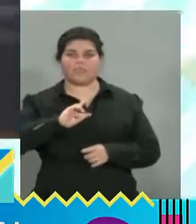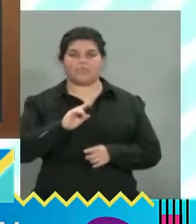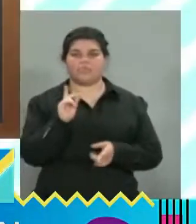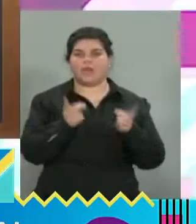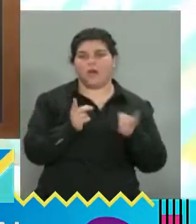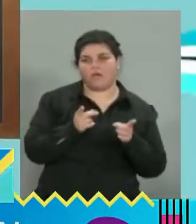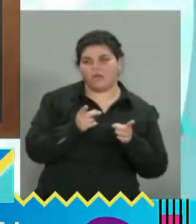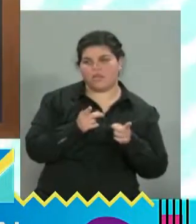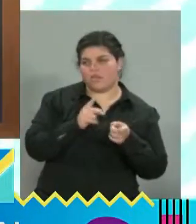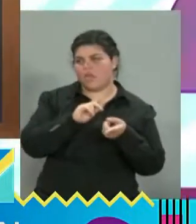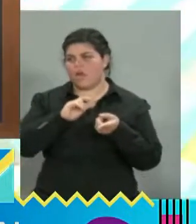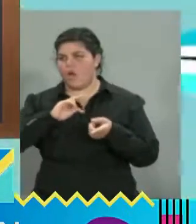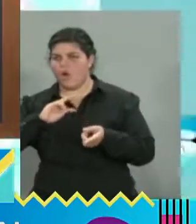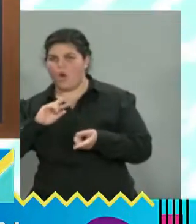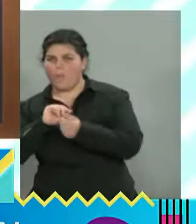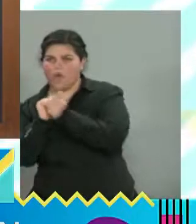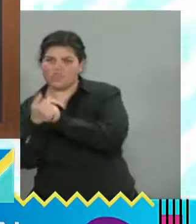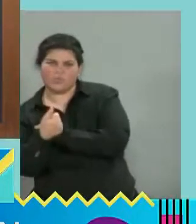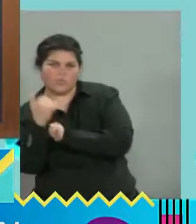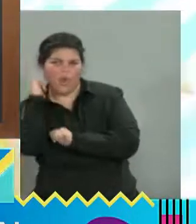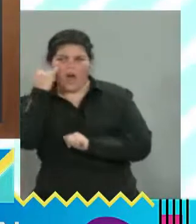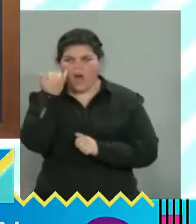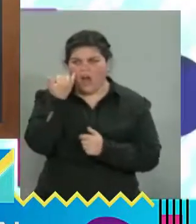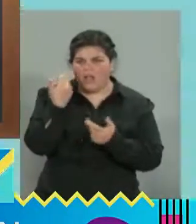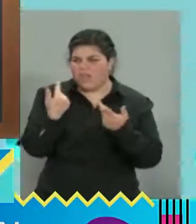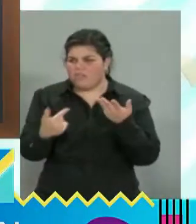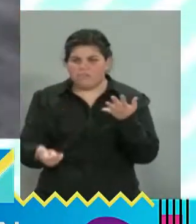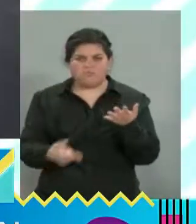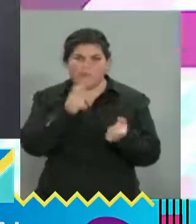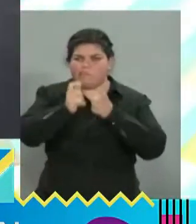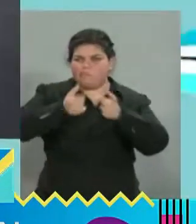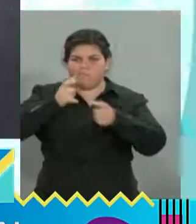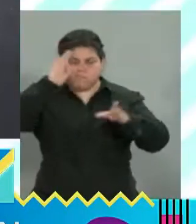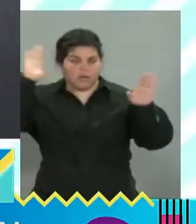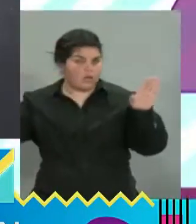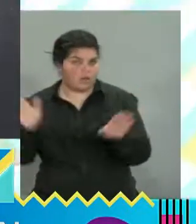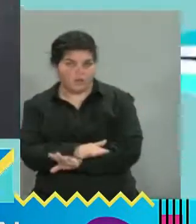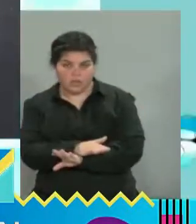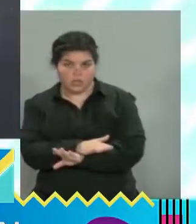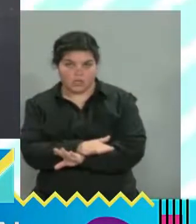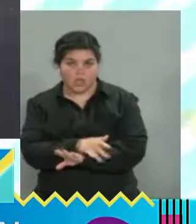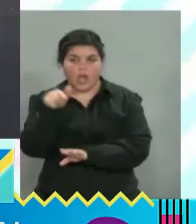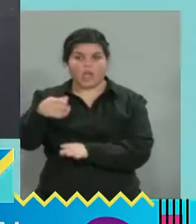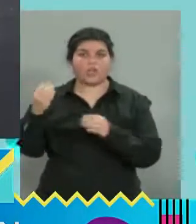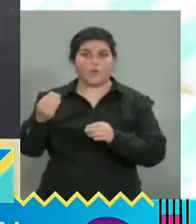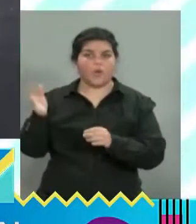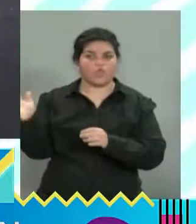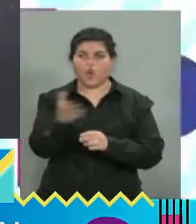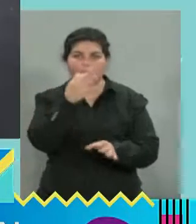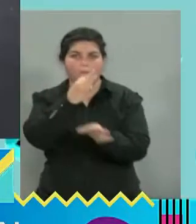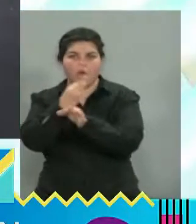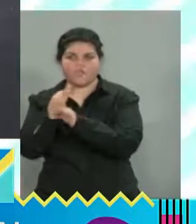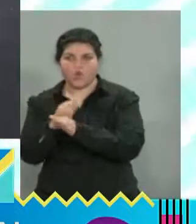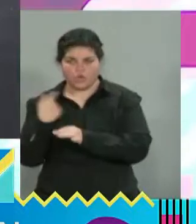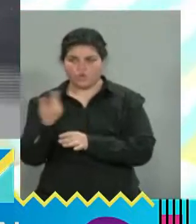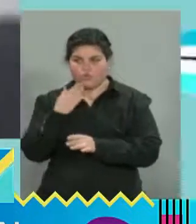es homosexual, y empiezan a mezclar todos términos que no son correctos, no son técnicos, sí, estamos hablando en un ámbito de docencia. ¿Hay voluntad de